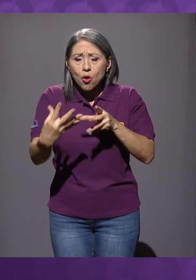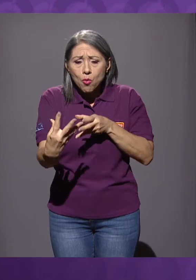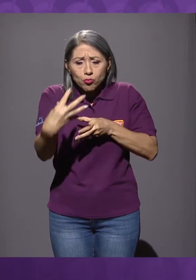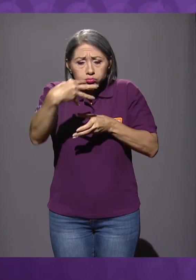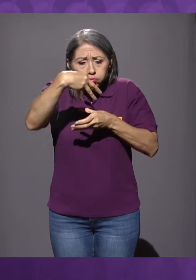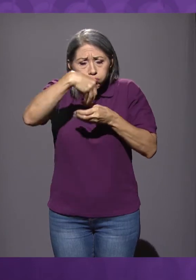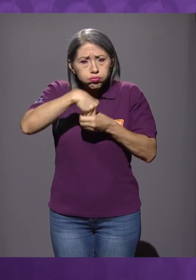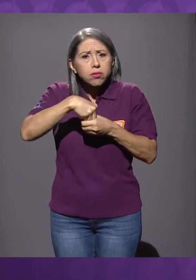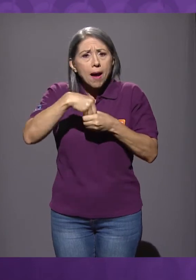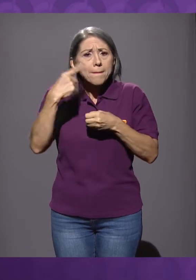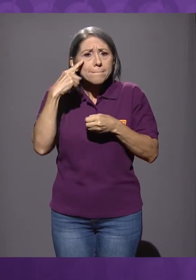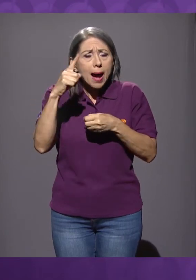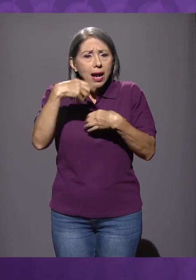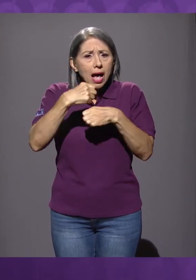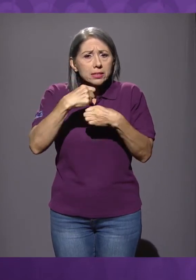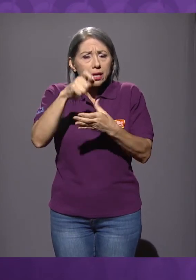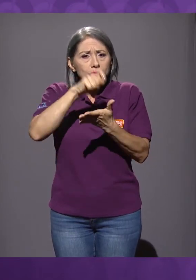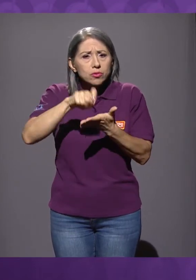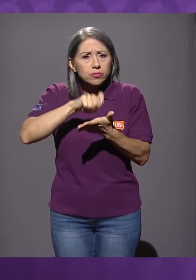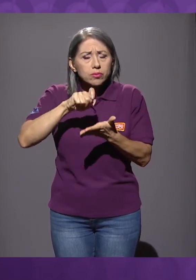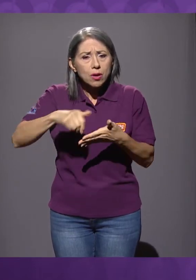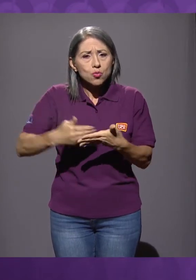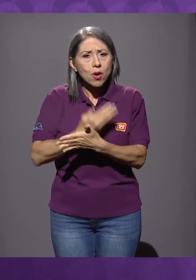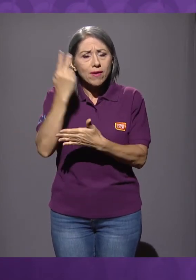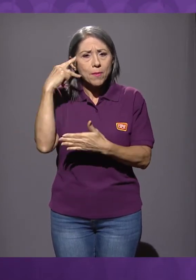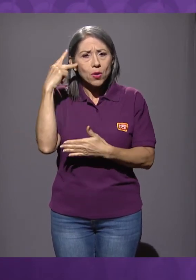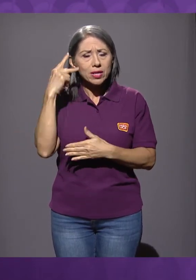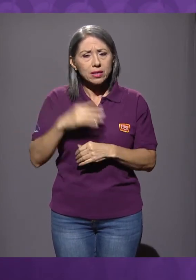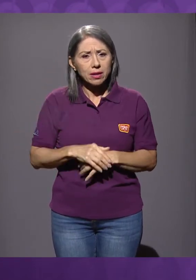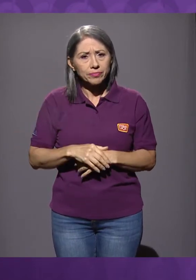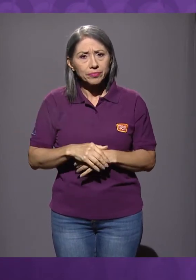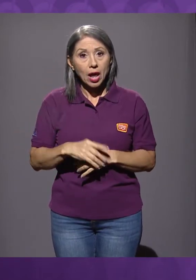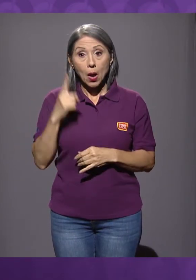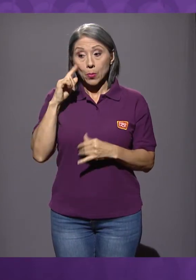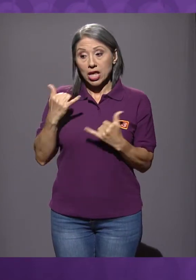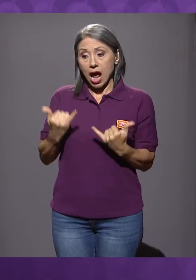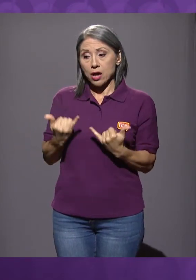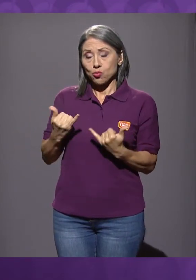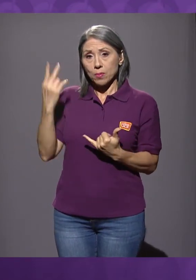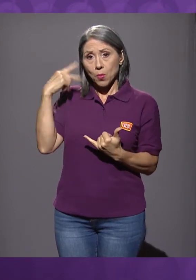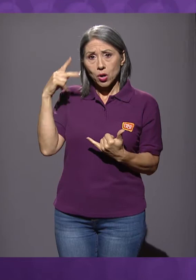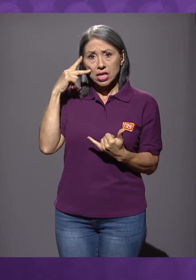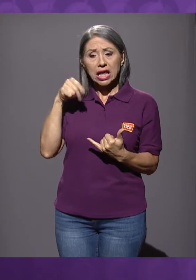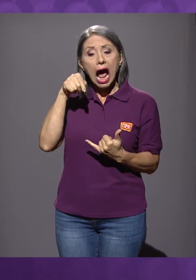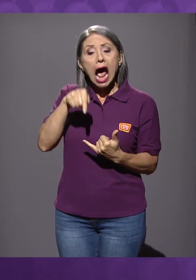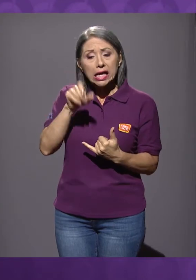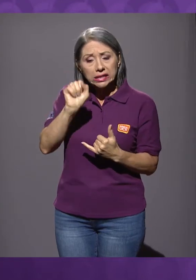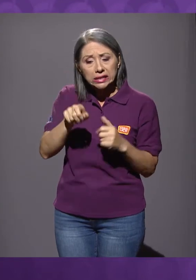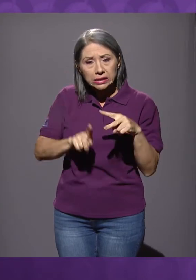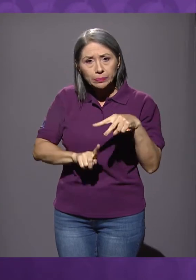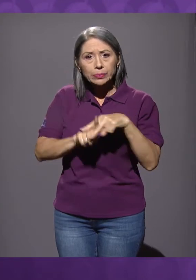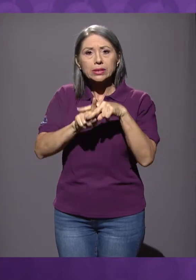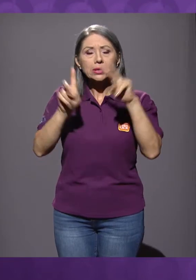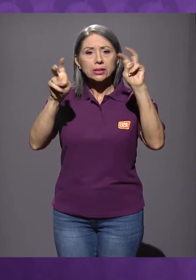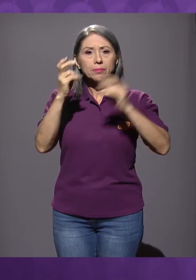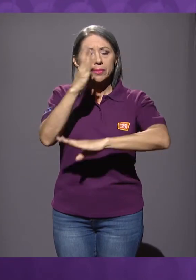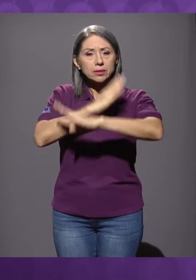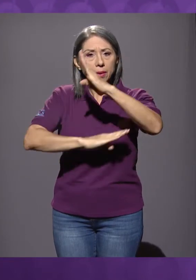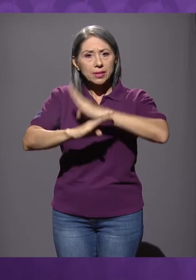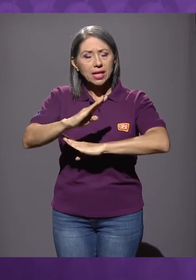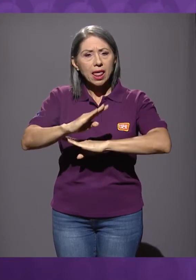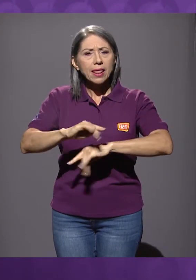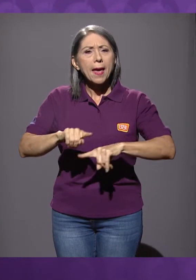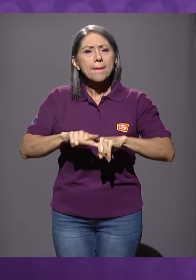esta nueva política que necesitamos ahora? Porque en esta actual política se menciona el tema de la discapacidad,